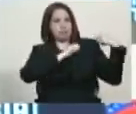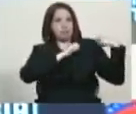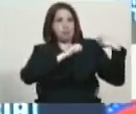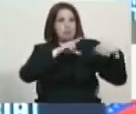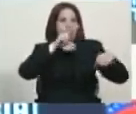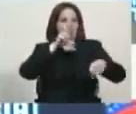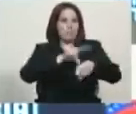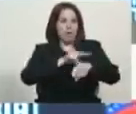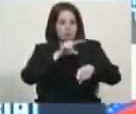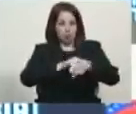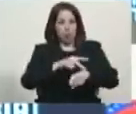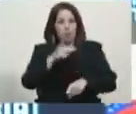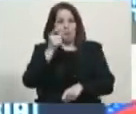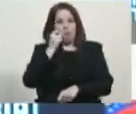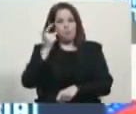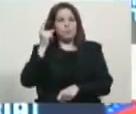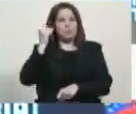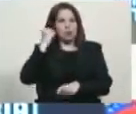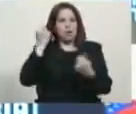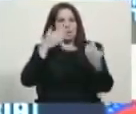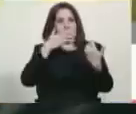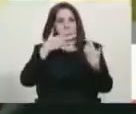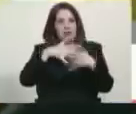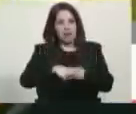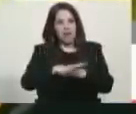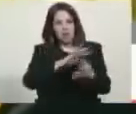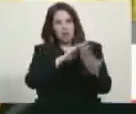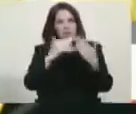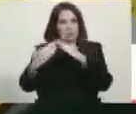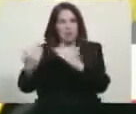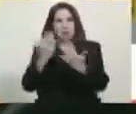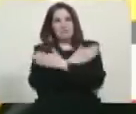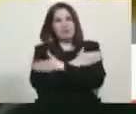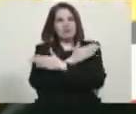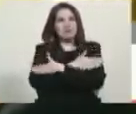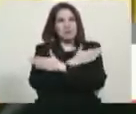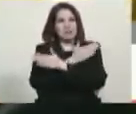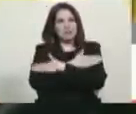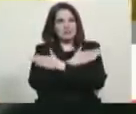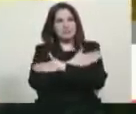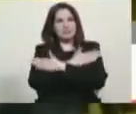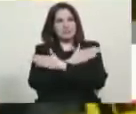de médicos y médicas integrales comunitarios. ¡Felicidades!